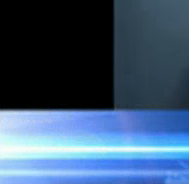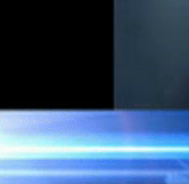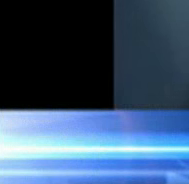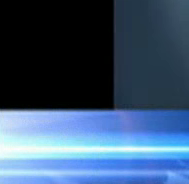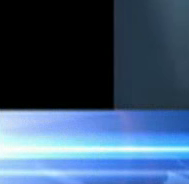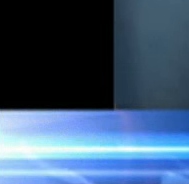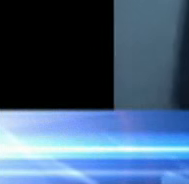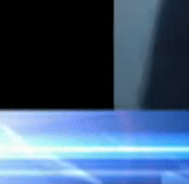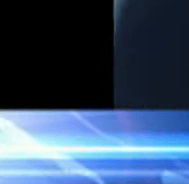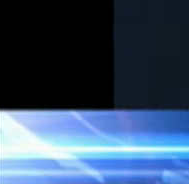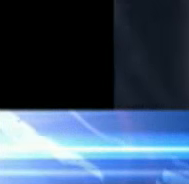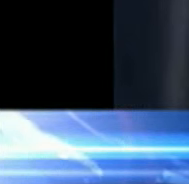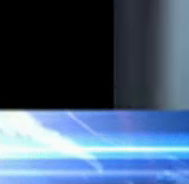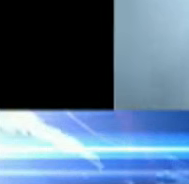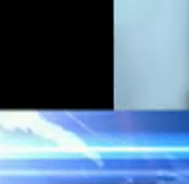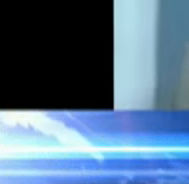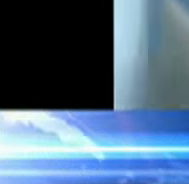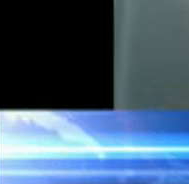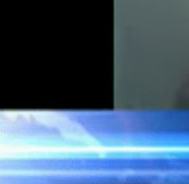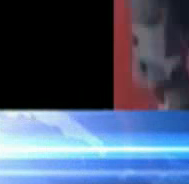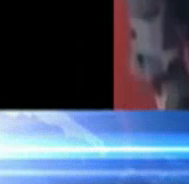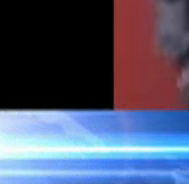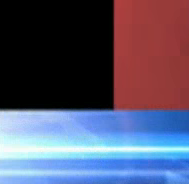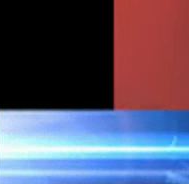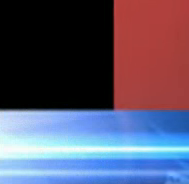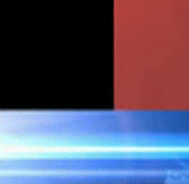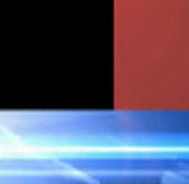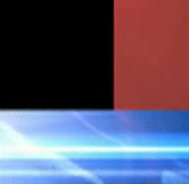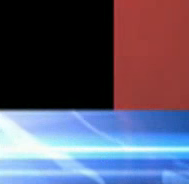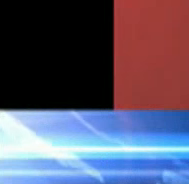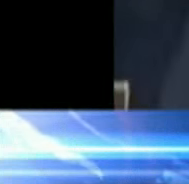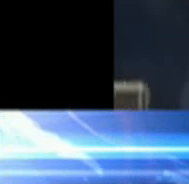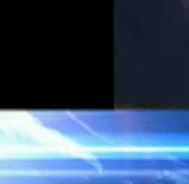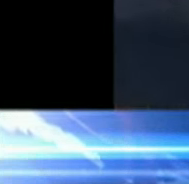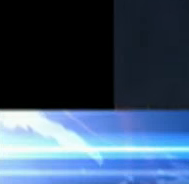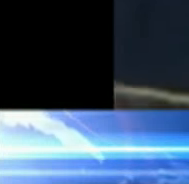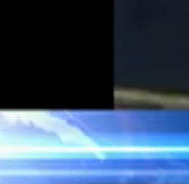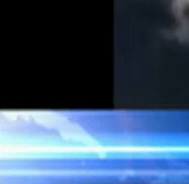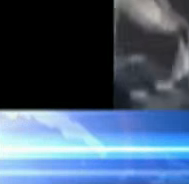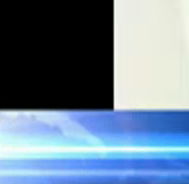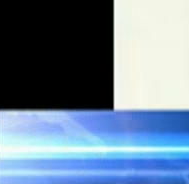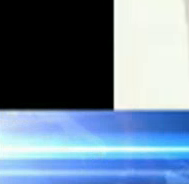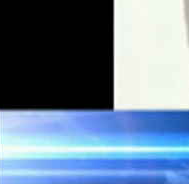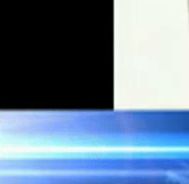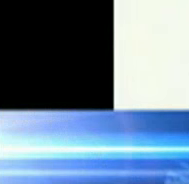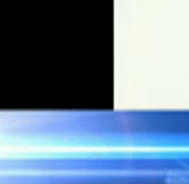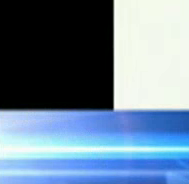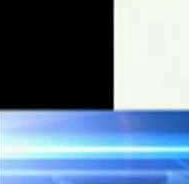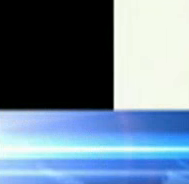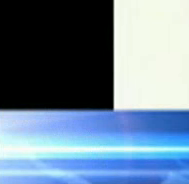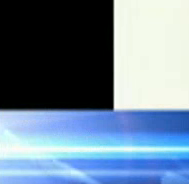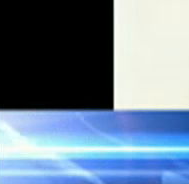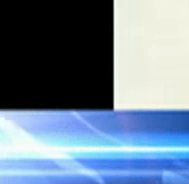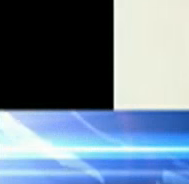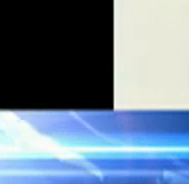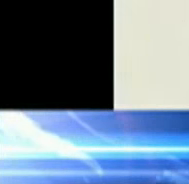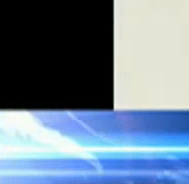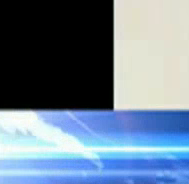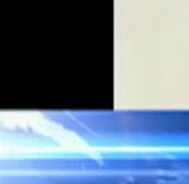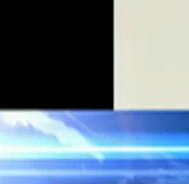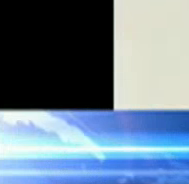y confirmó lo que sospechaba. Descubra en qué lugar ocurrió y cómo halló a los osos.